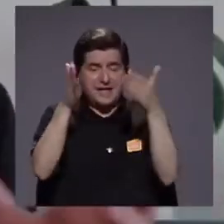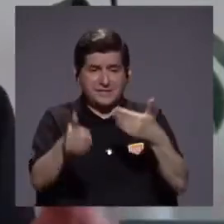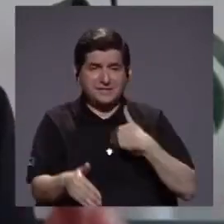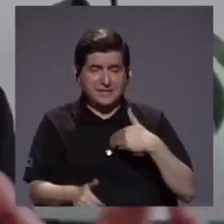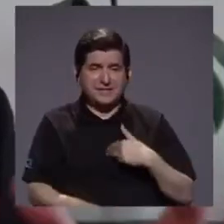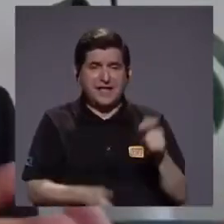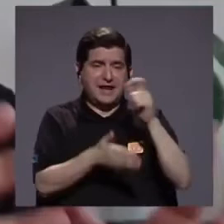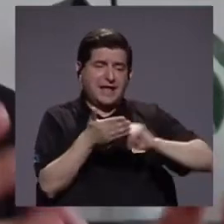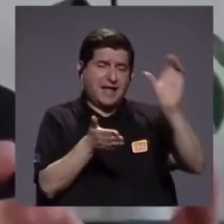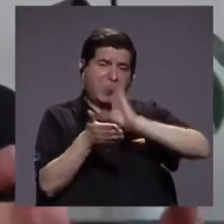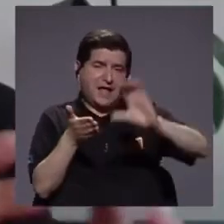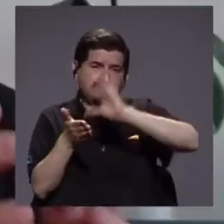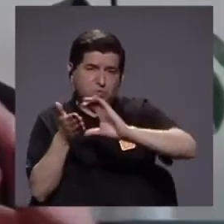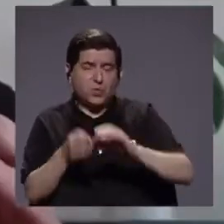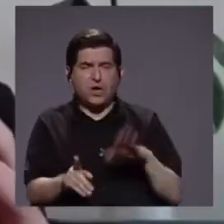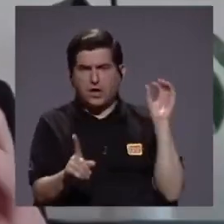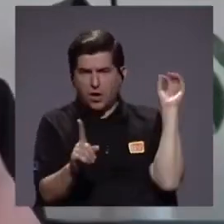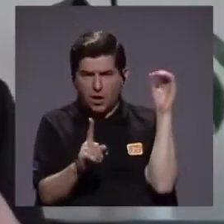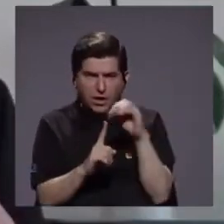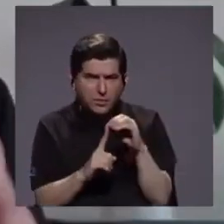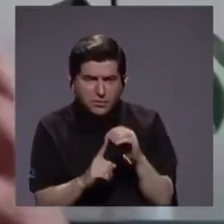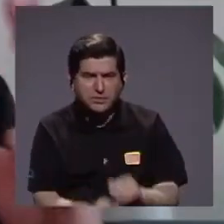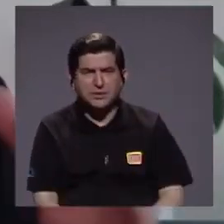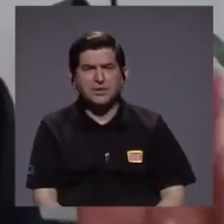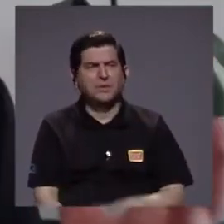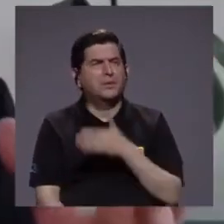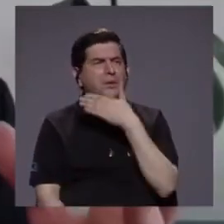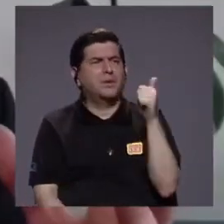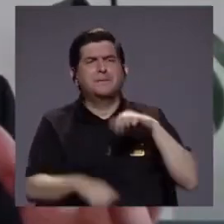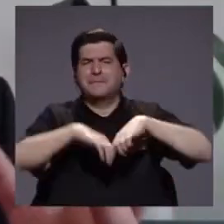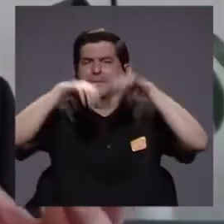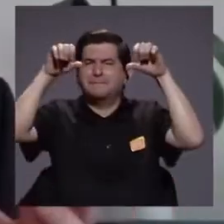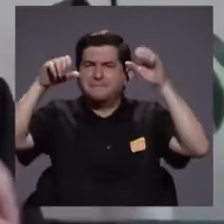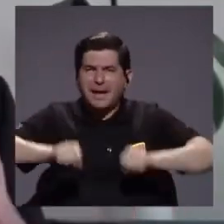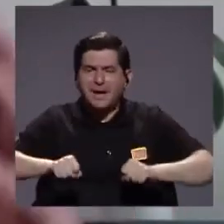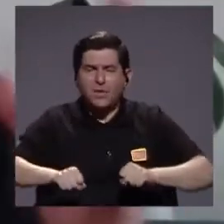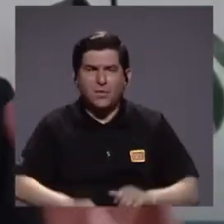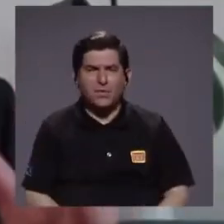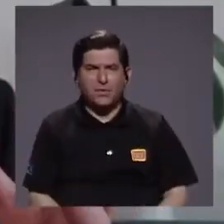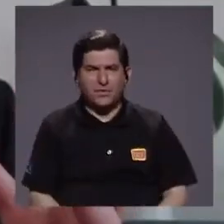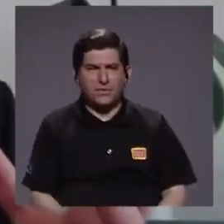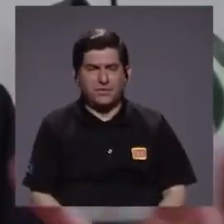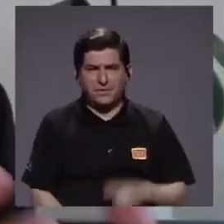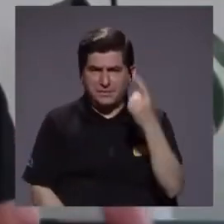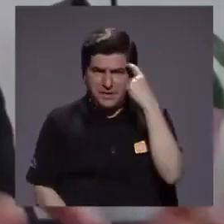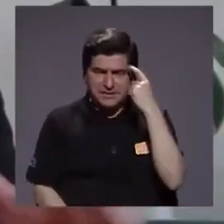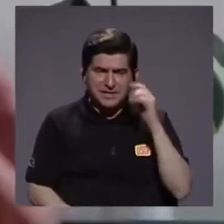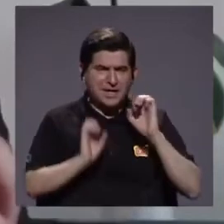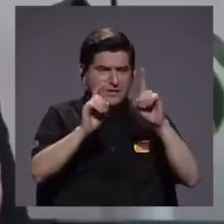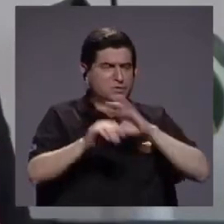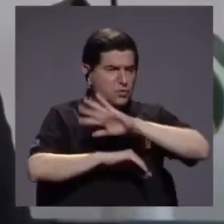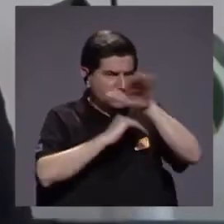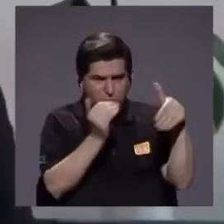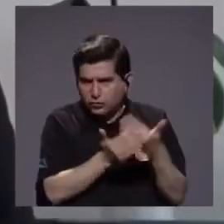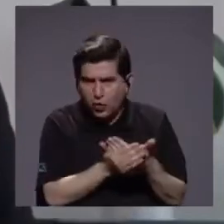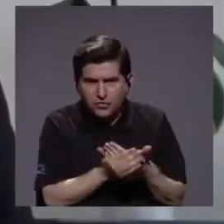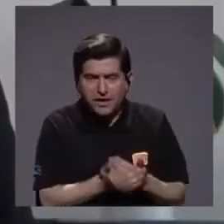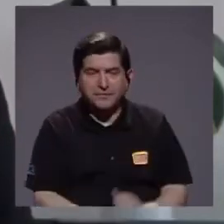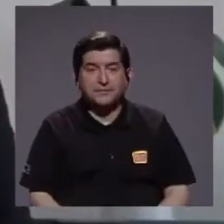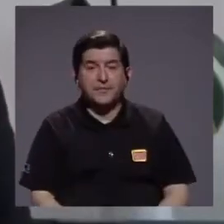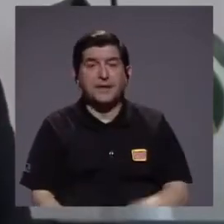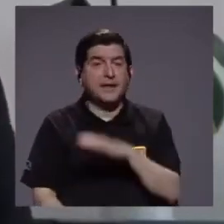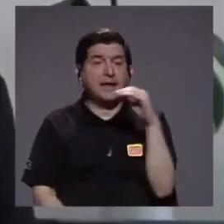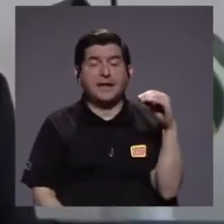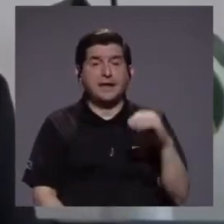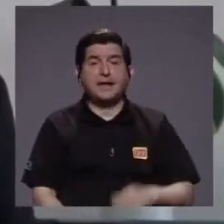de primaria y secundaria, con el objetivo de mejorar el sistema de educación como un todo y que lleguen